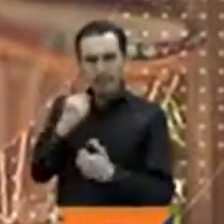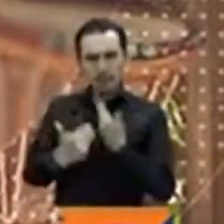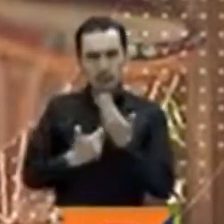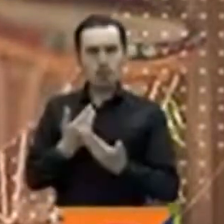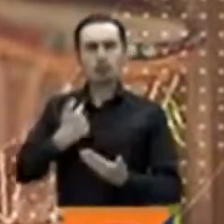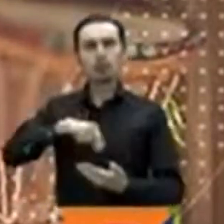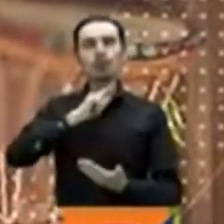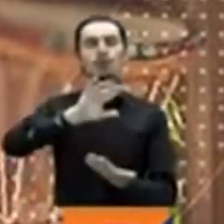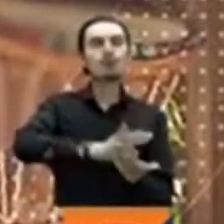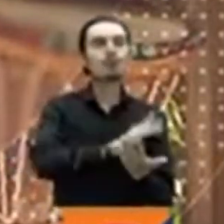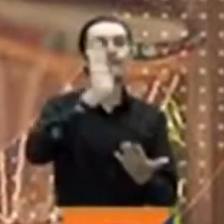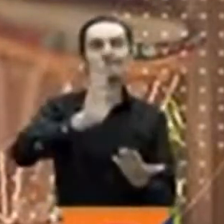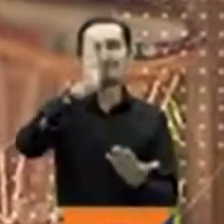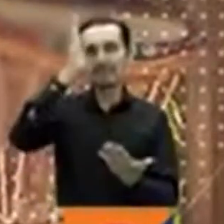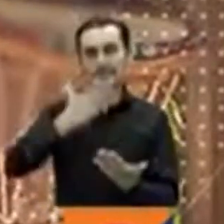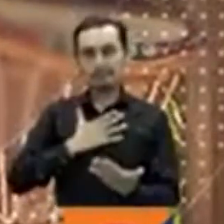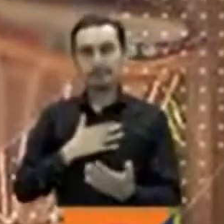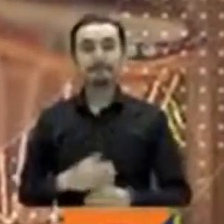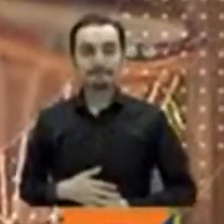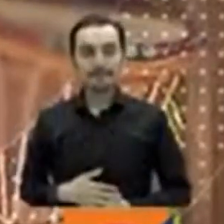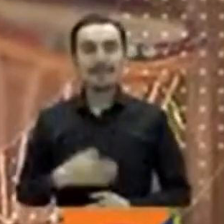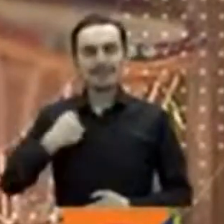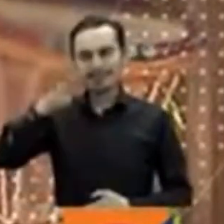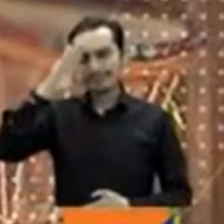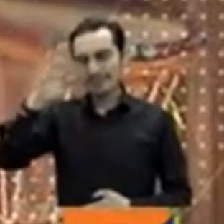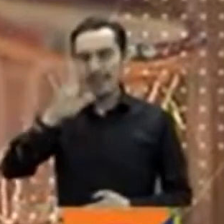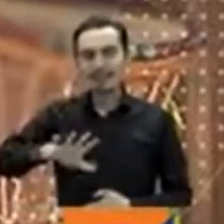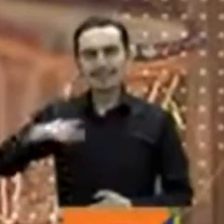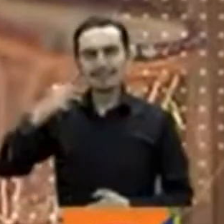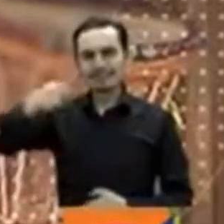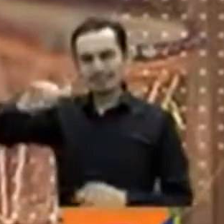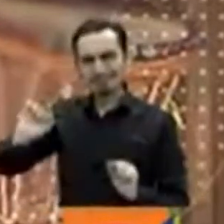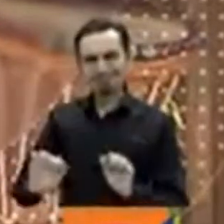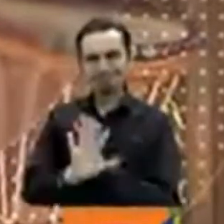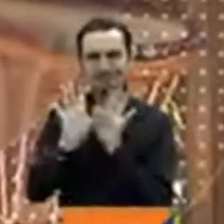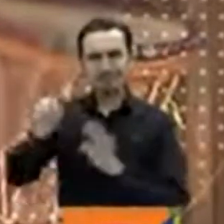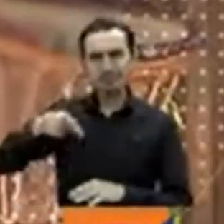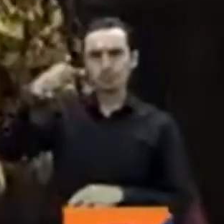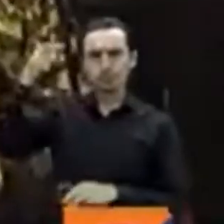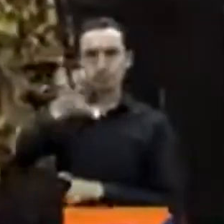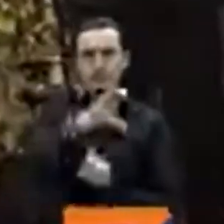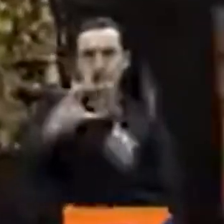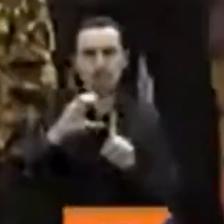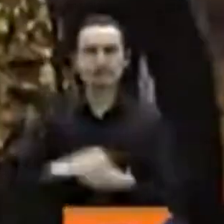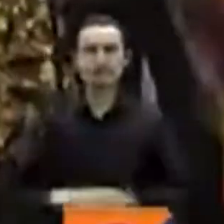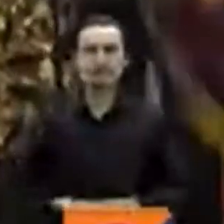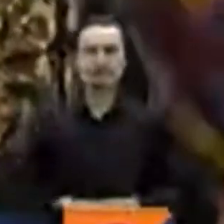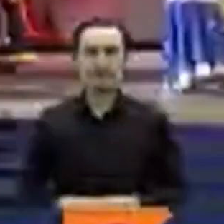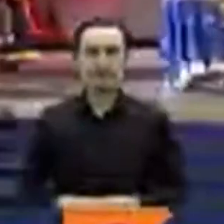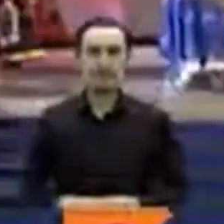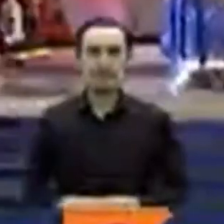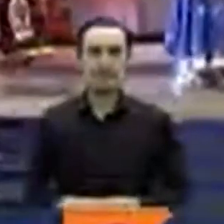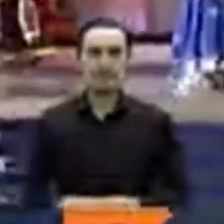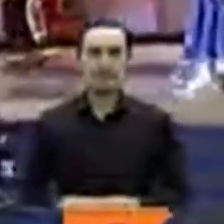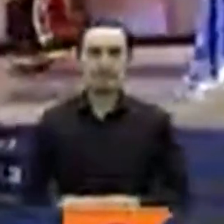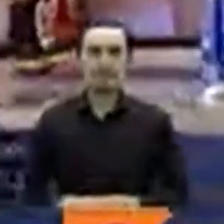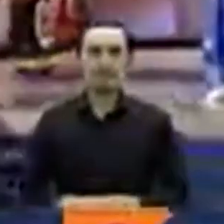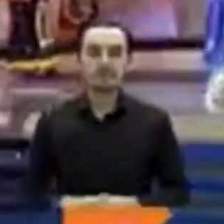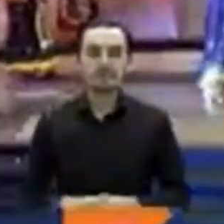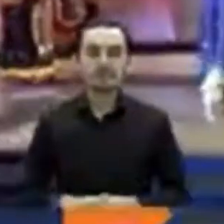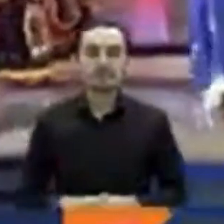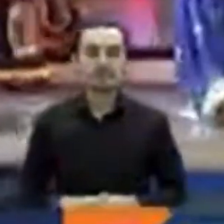tradiciones musicales originarias. Se despide una grande del folclore colombiano. Estamos